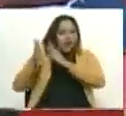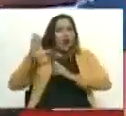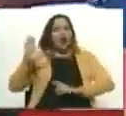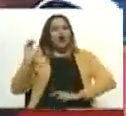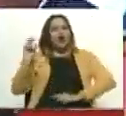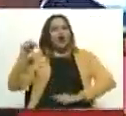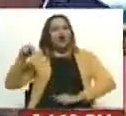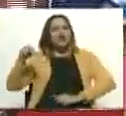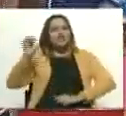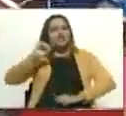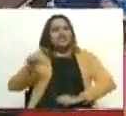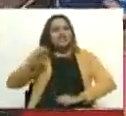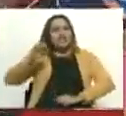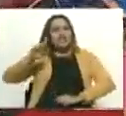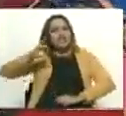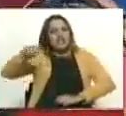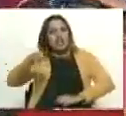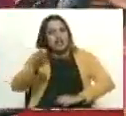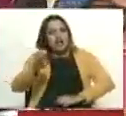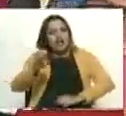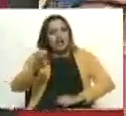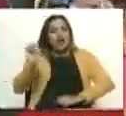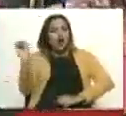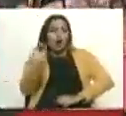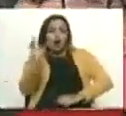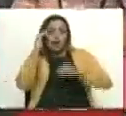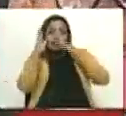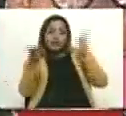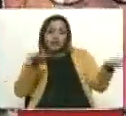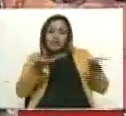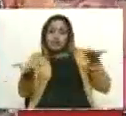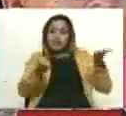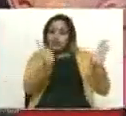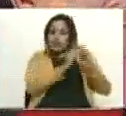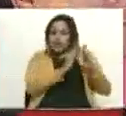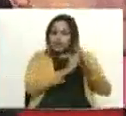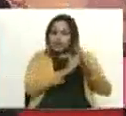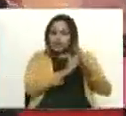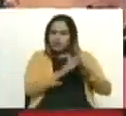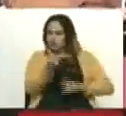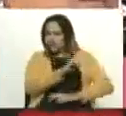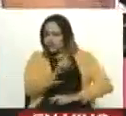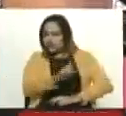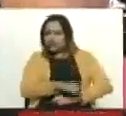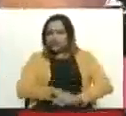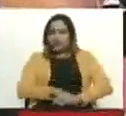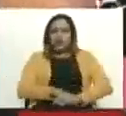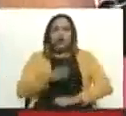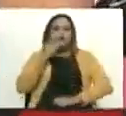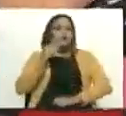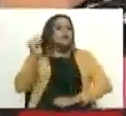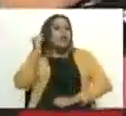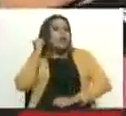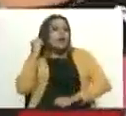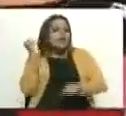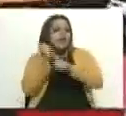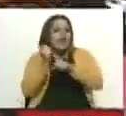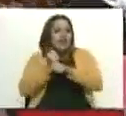en una residencia atendiendo y ayudando al servicio de la casa. No, me refiero a las costureras que están allí haciendo